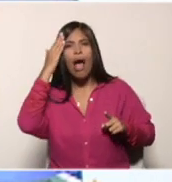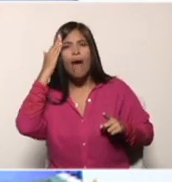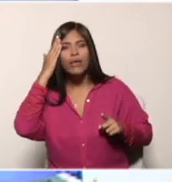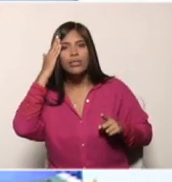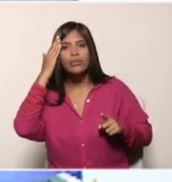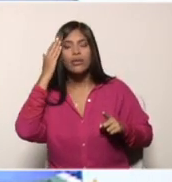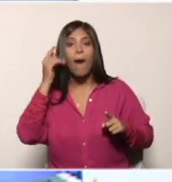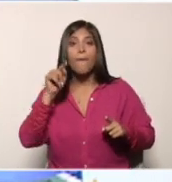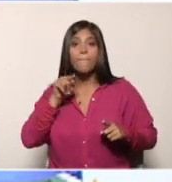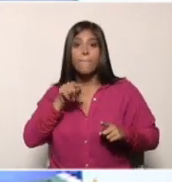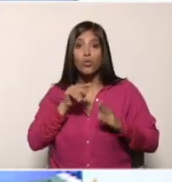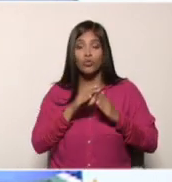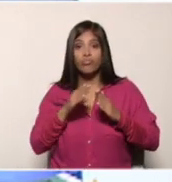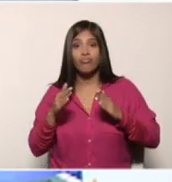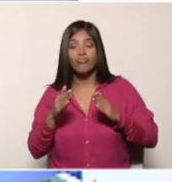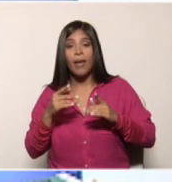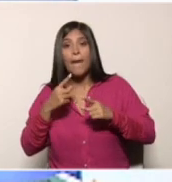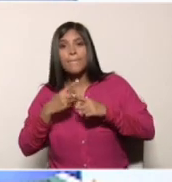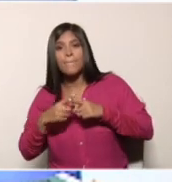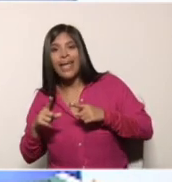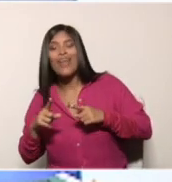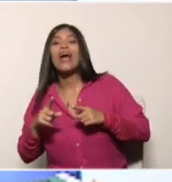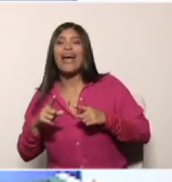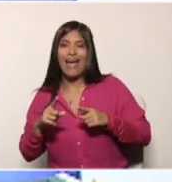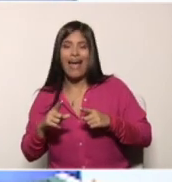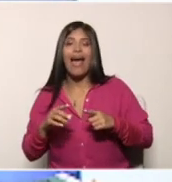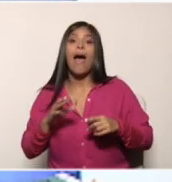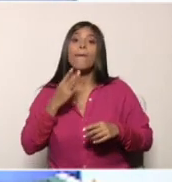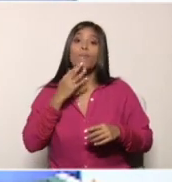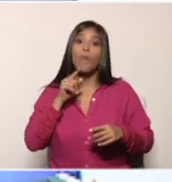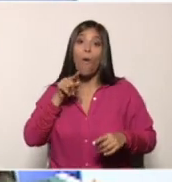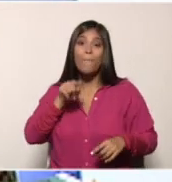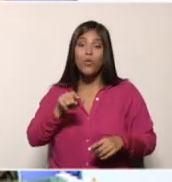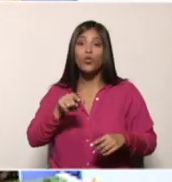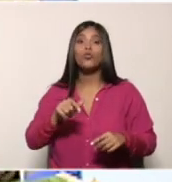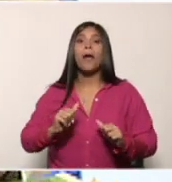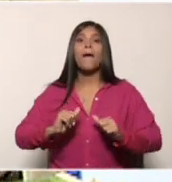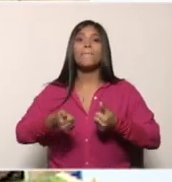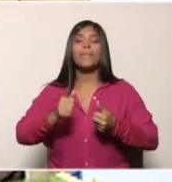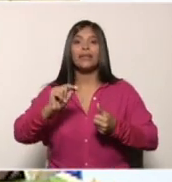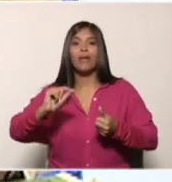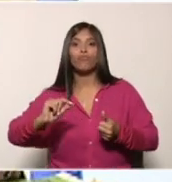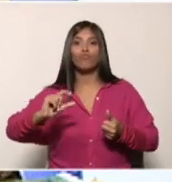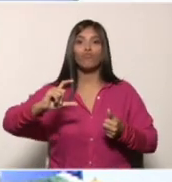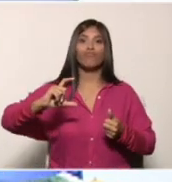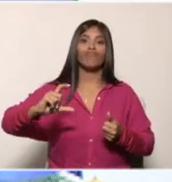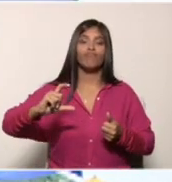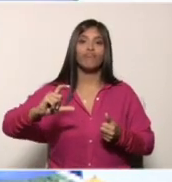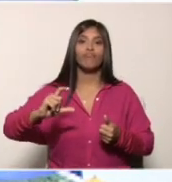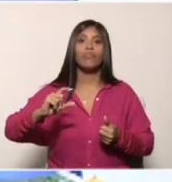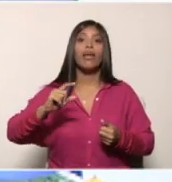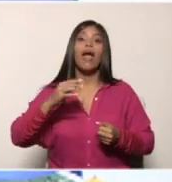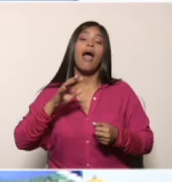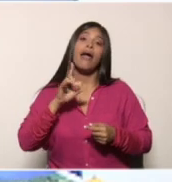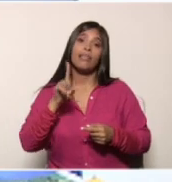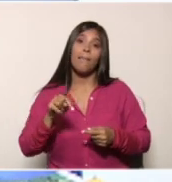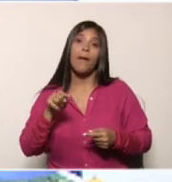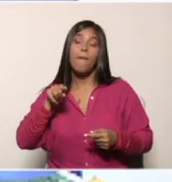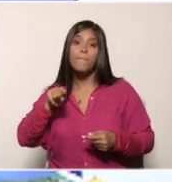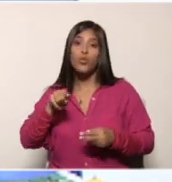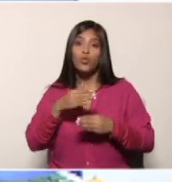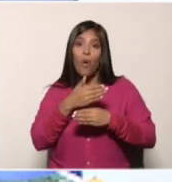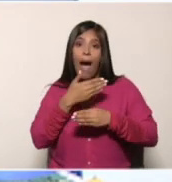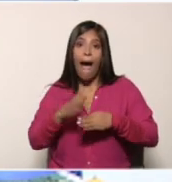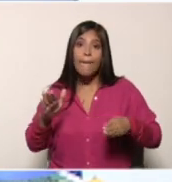Recuerden que después de un punto debemos comenzar a escribir en letra mayúscula. El punto también, tenemos el punto y aparte, es cuando